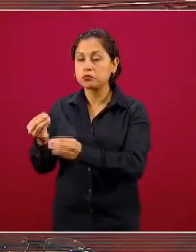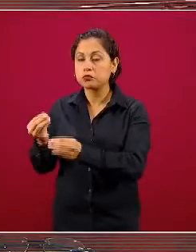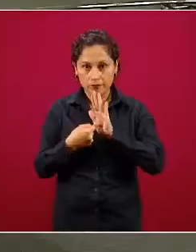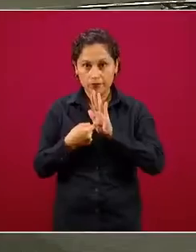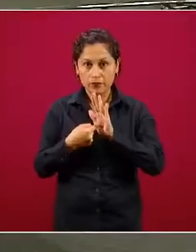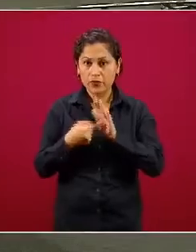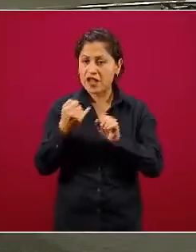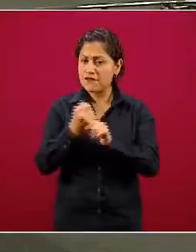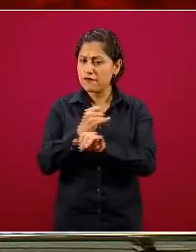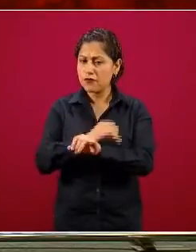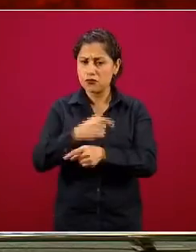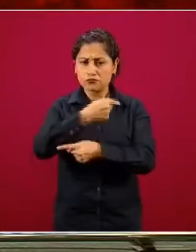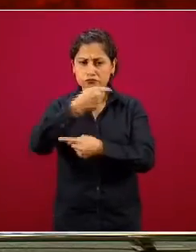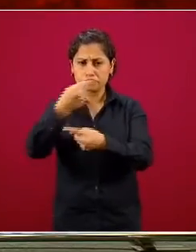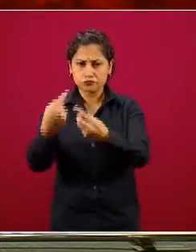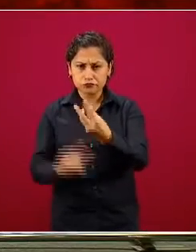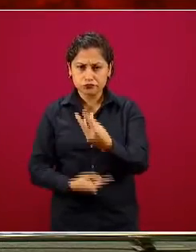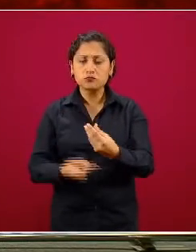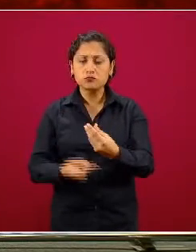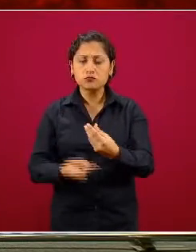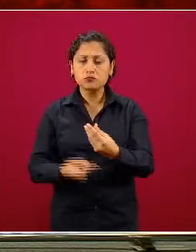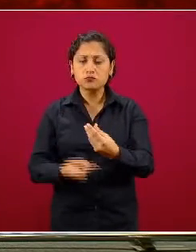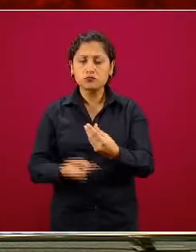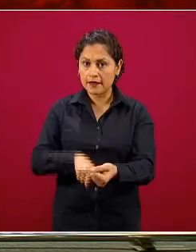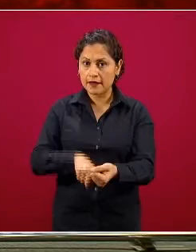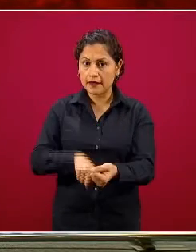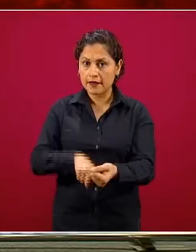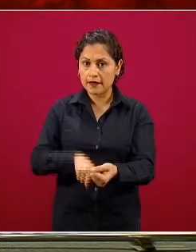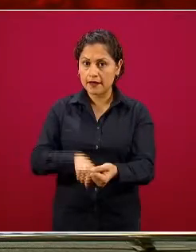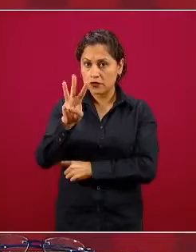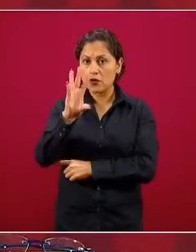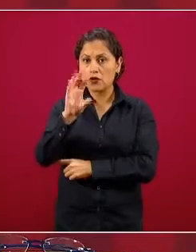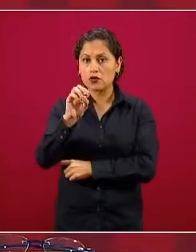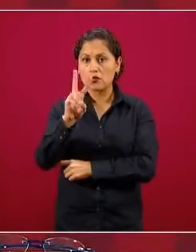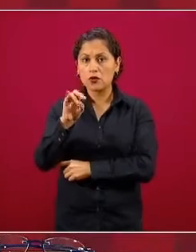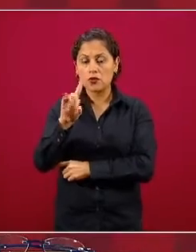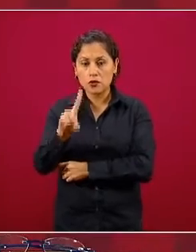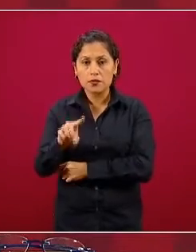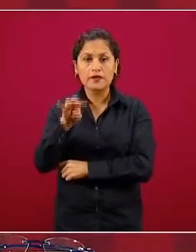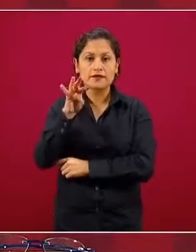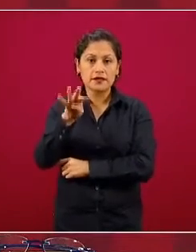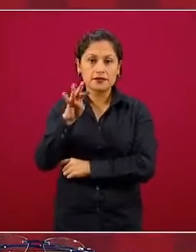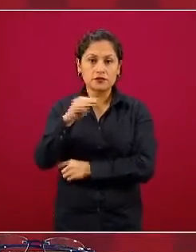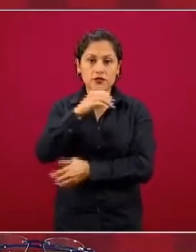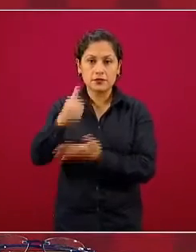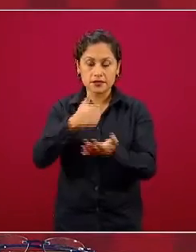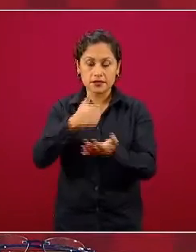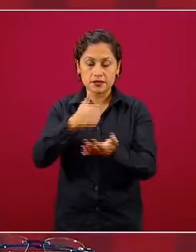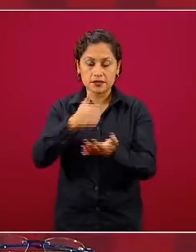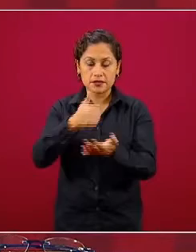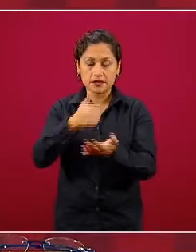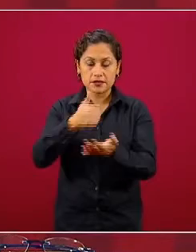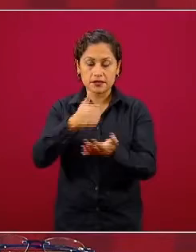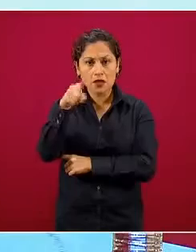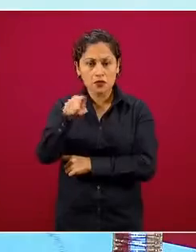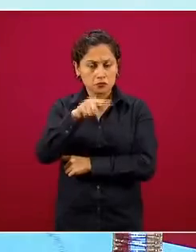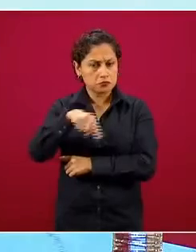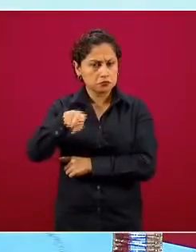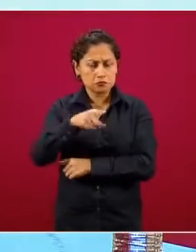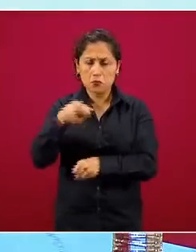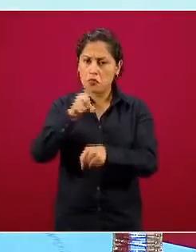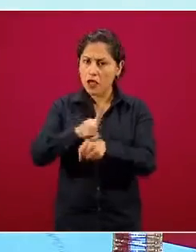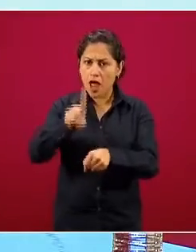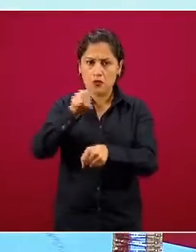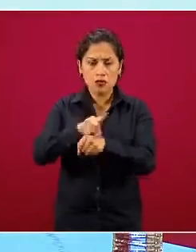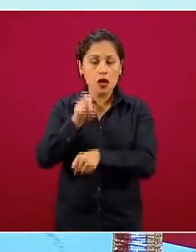página del gobierno de la ciudad, en una página que llamamos COVID-19 Ciudad de México. Ustedes la pueden estar consultando todos los